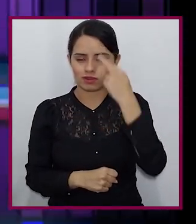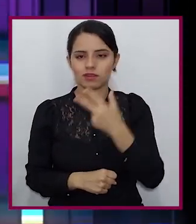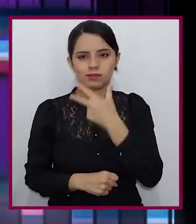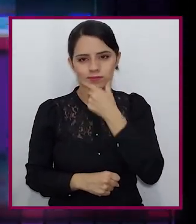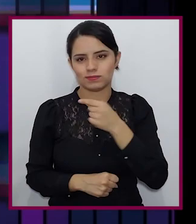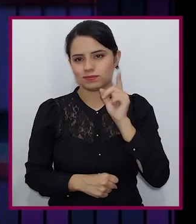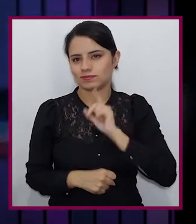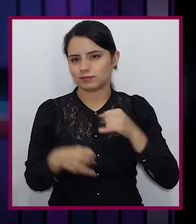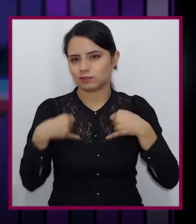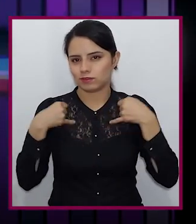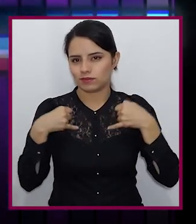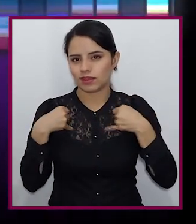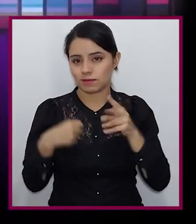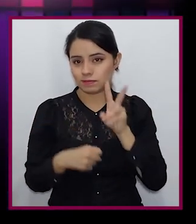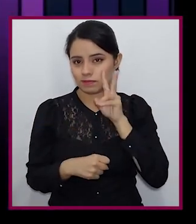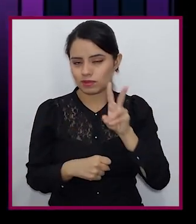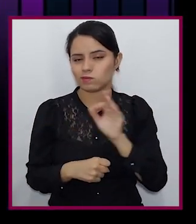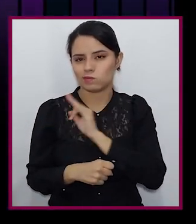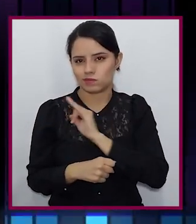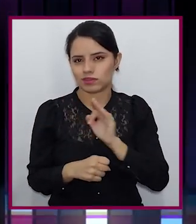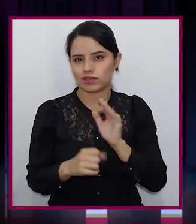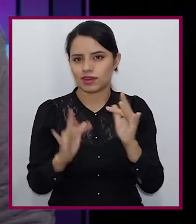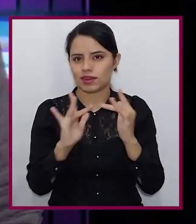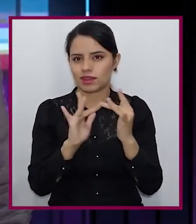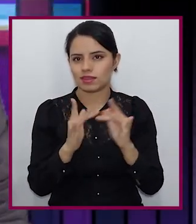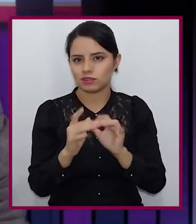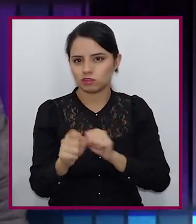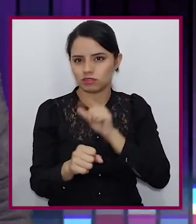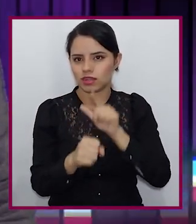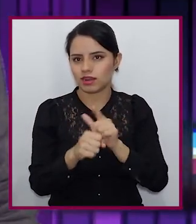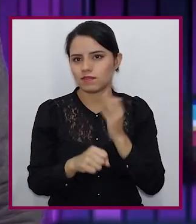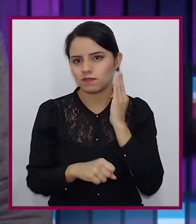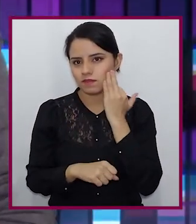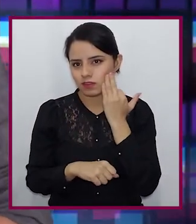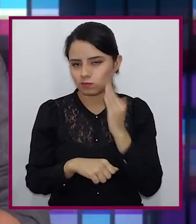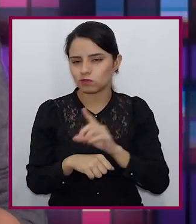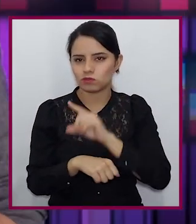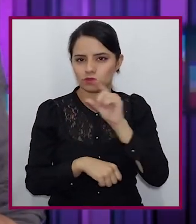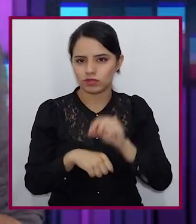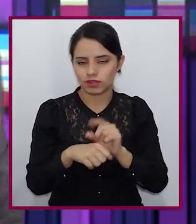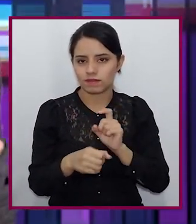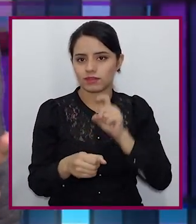las beatboxers que nos pueden seguir en nuestras redes sociales y visitarnos en